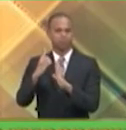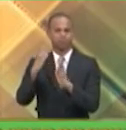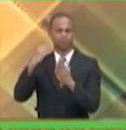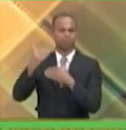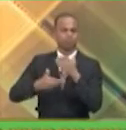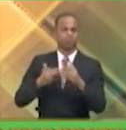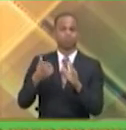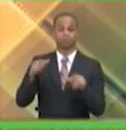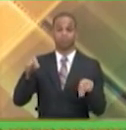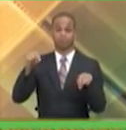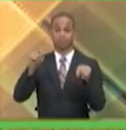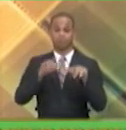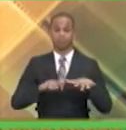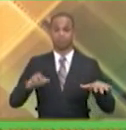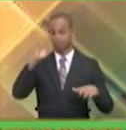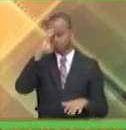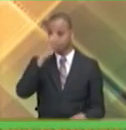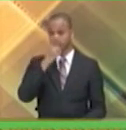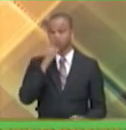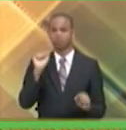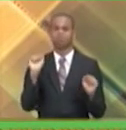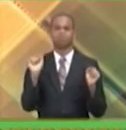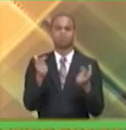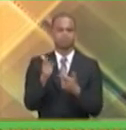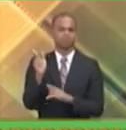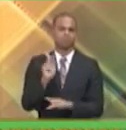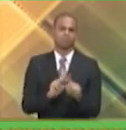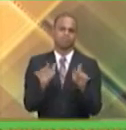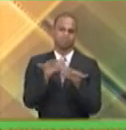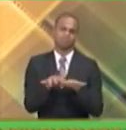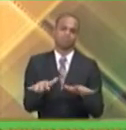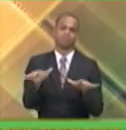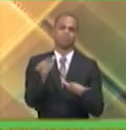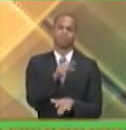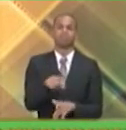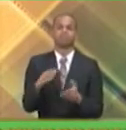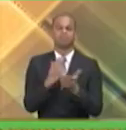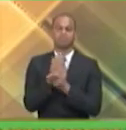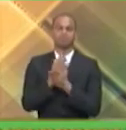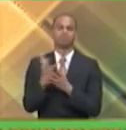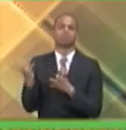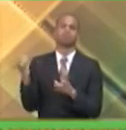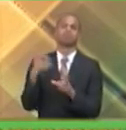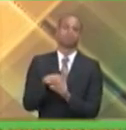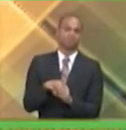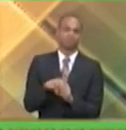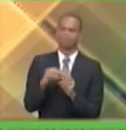progreso de la República Dominicana a toda esta población que tiene derecho a participar,